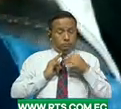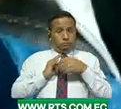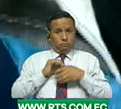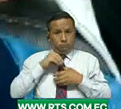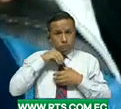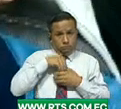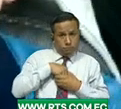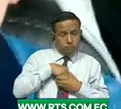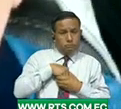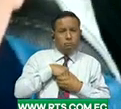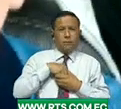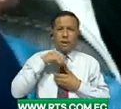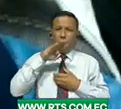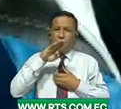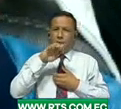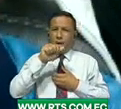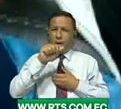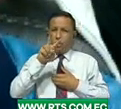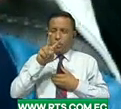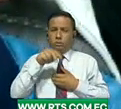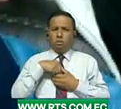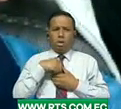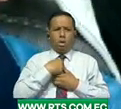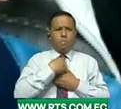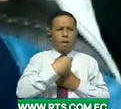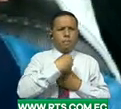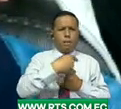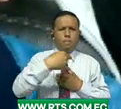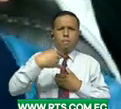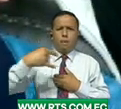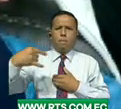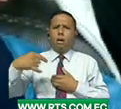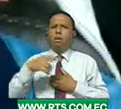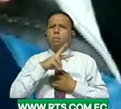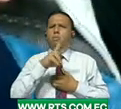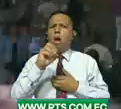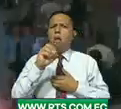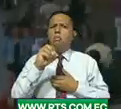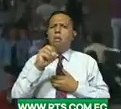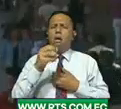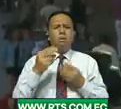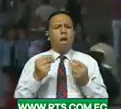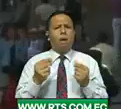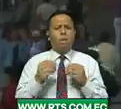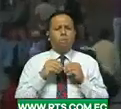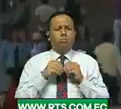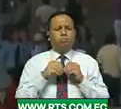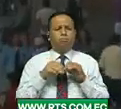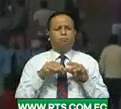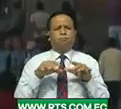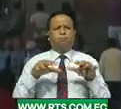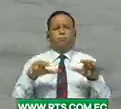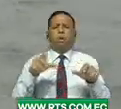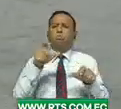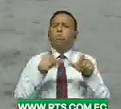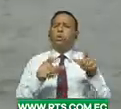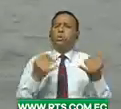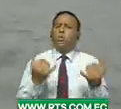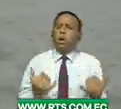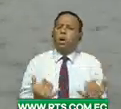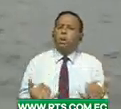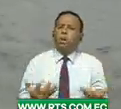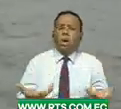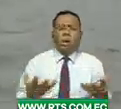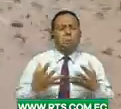dos puede infectar incluso hasta 20 personas cada vez por cada infectado la relajación de las medidas de bioseguridad y la